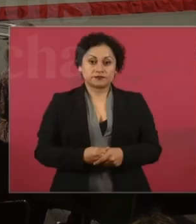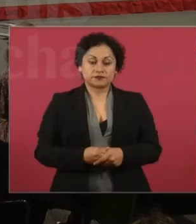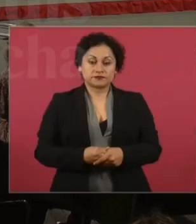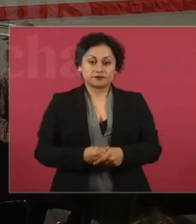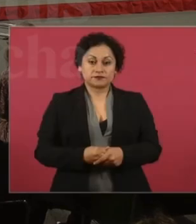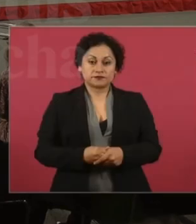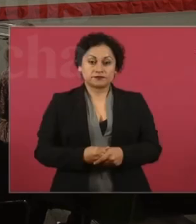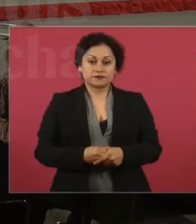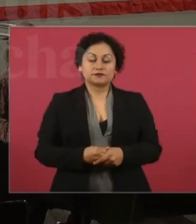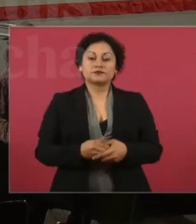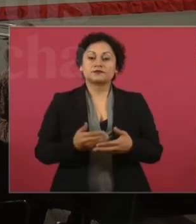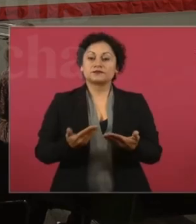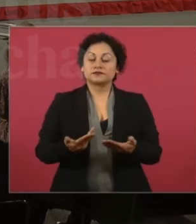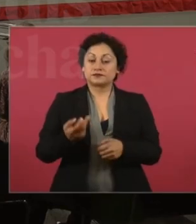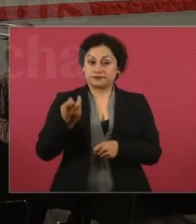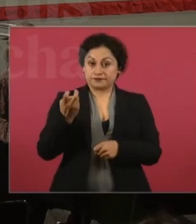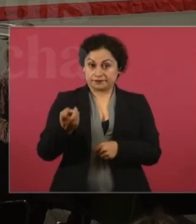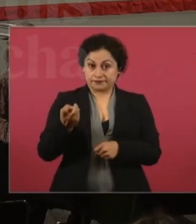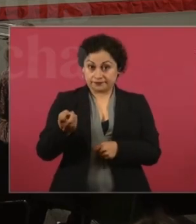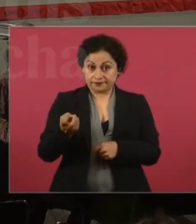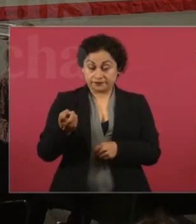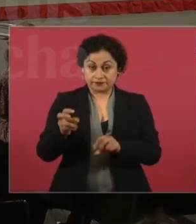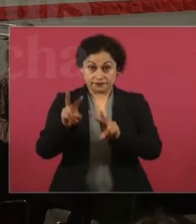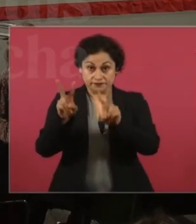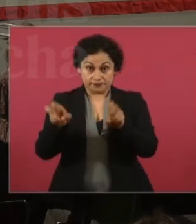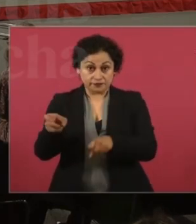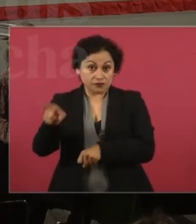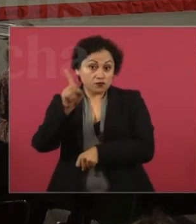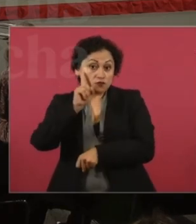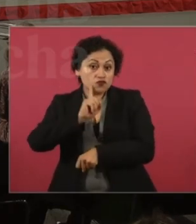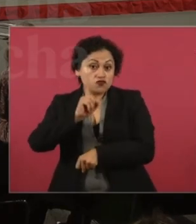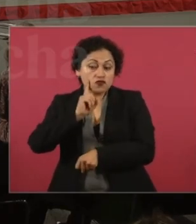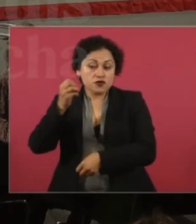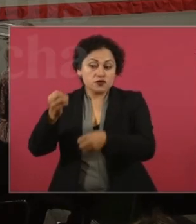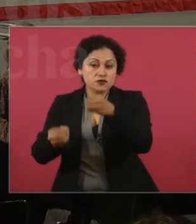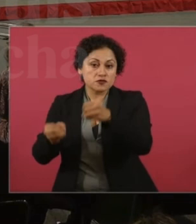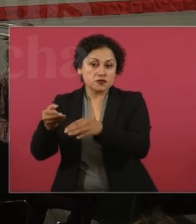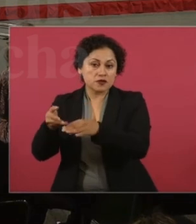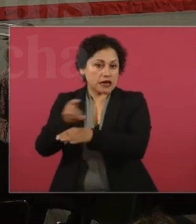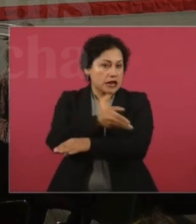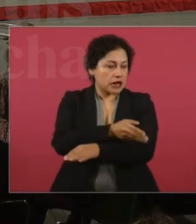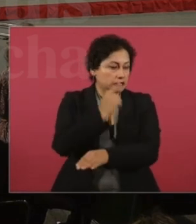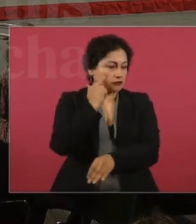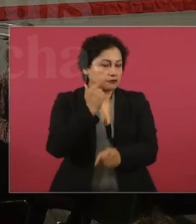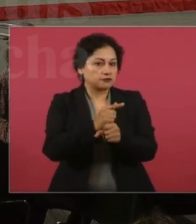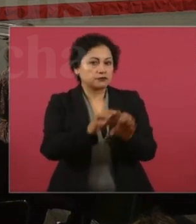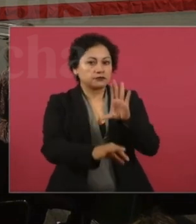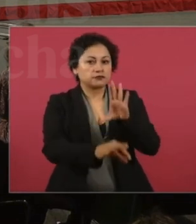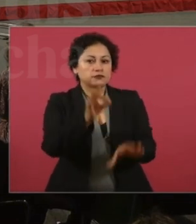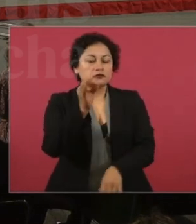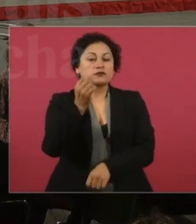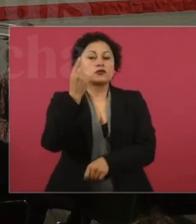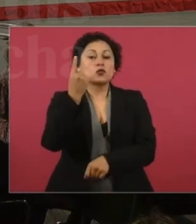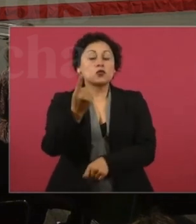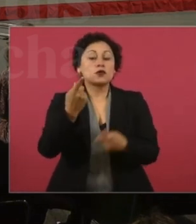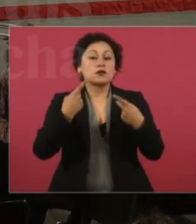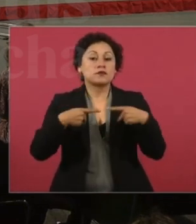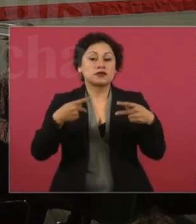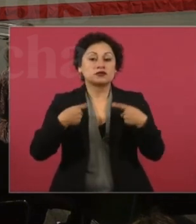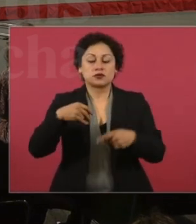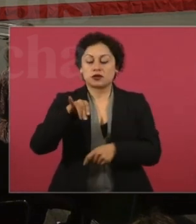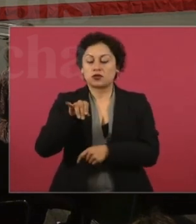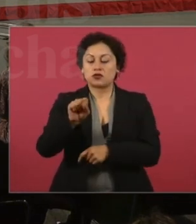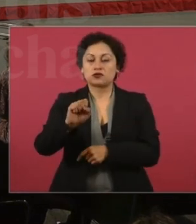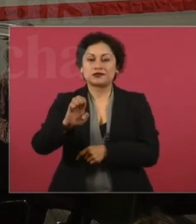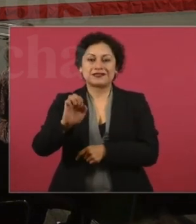hay un antecedente de de esta jueza de su de su actuar es el caso de la desaparición forzada de José Francisco n